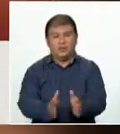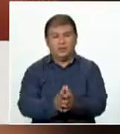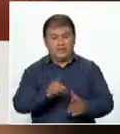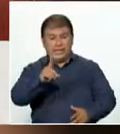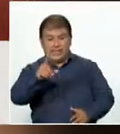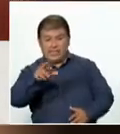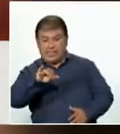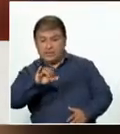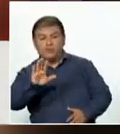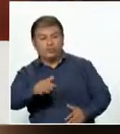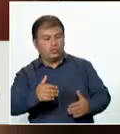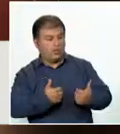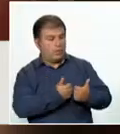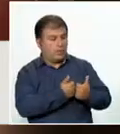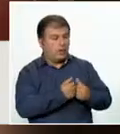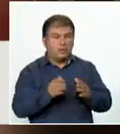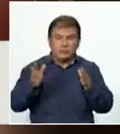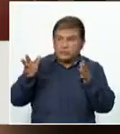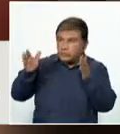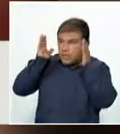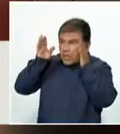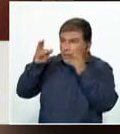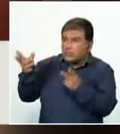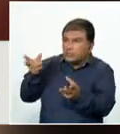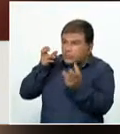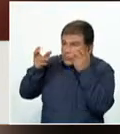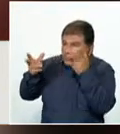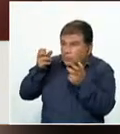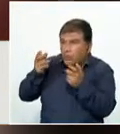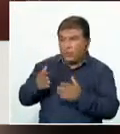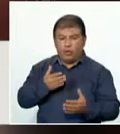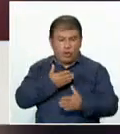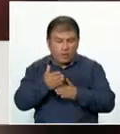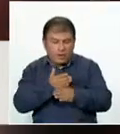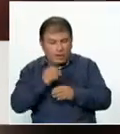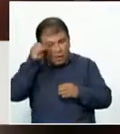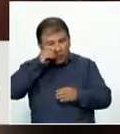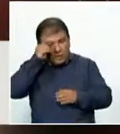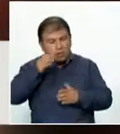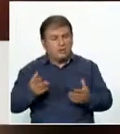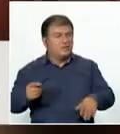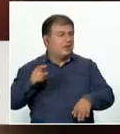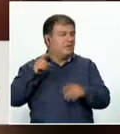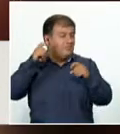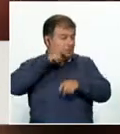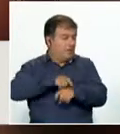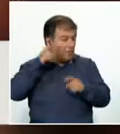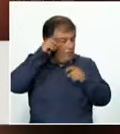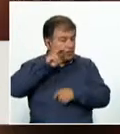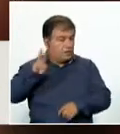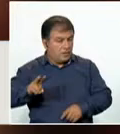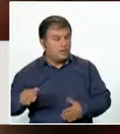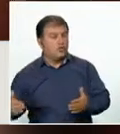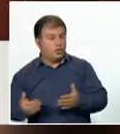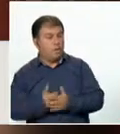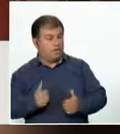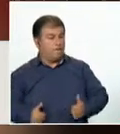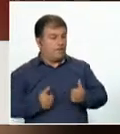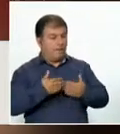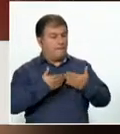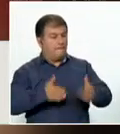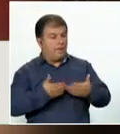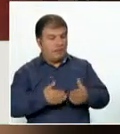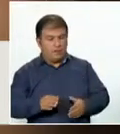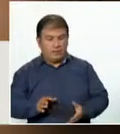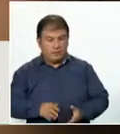Darío y su novia escuchaban atentos al Papa mientras compartían opiniones sobre la situación en Venezuela y su nueva vida en Panamá. Con anillo